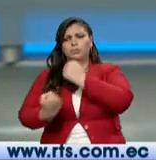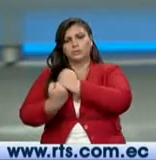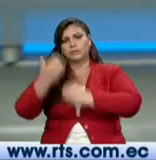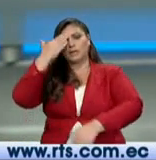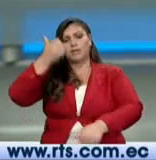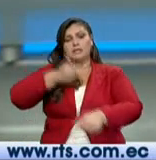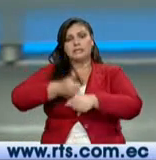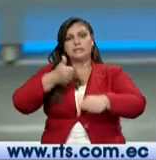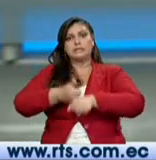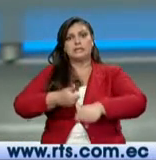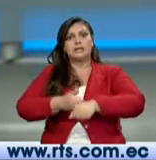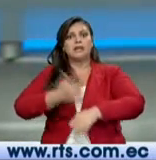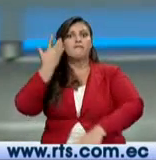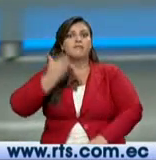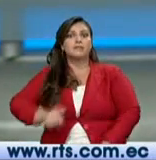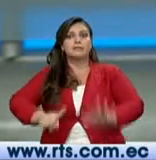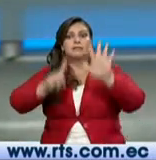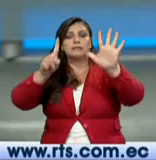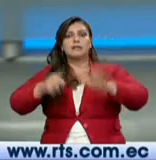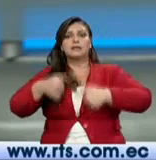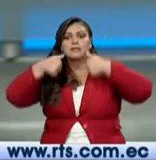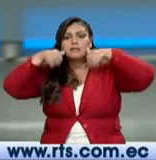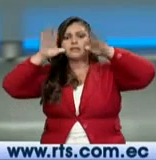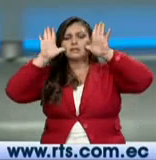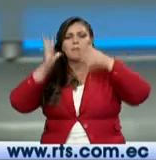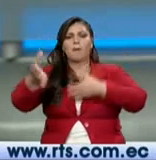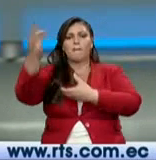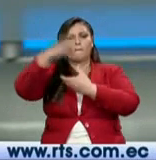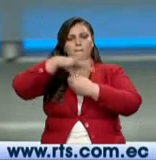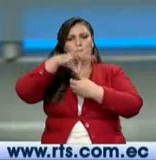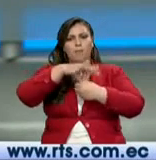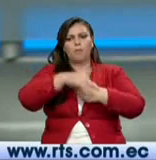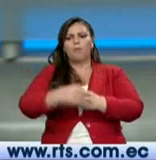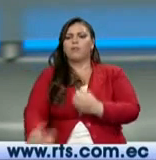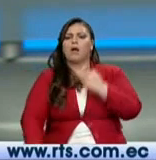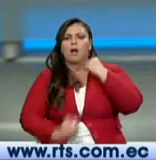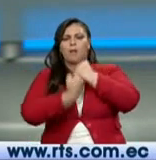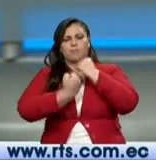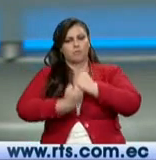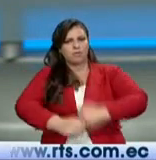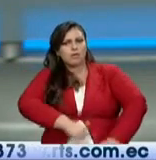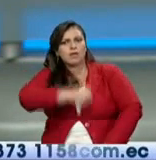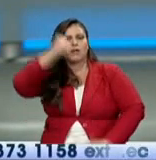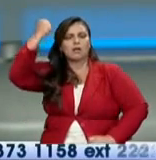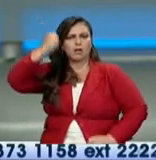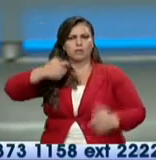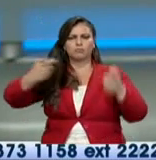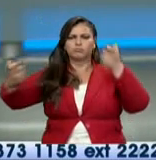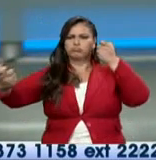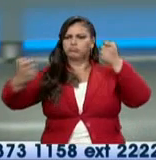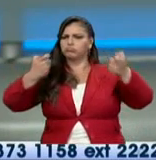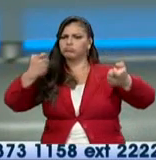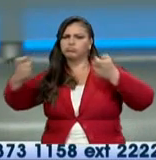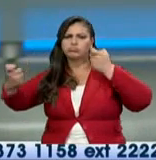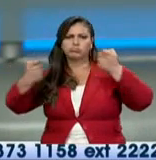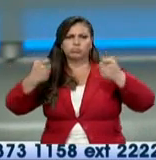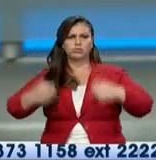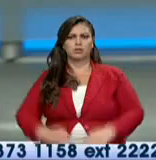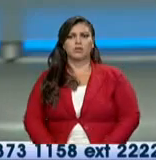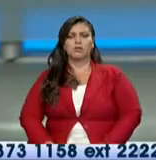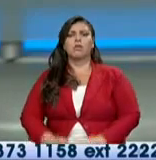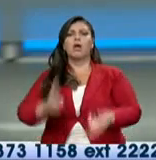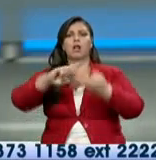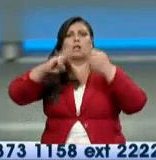6 de diciembre. El mandatario señaló que de imponerse la oposición, gobernará con la ciudadanía y no entregará la revolución.